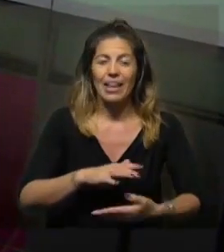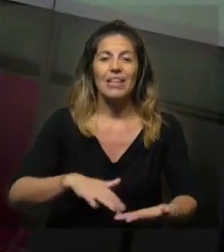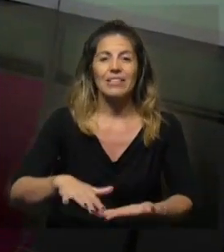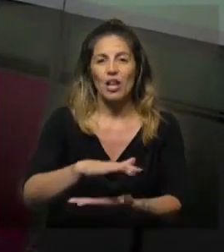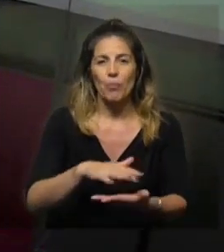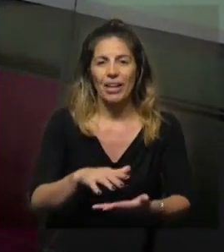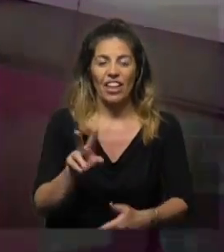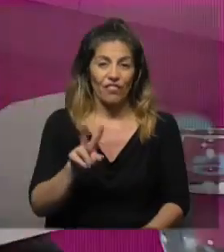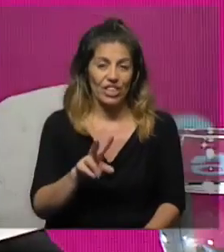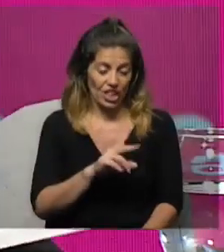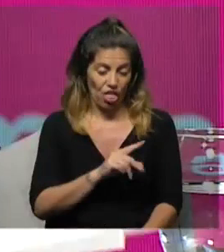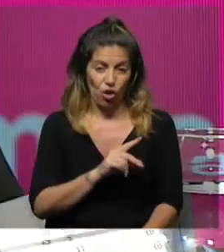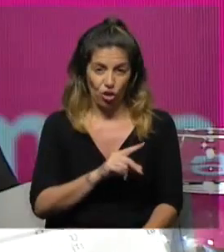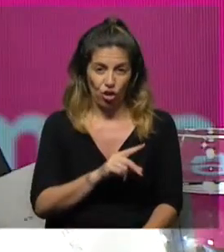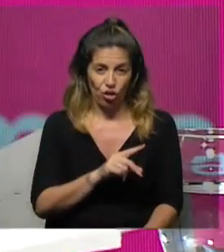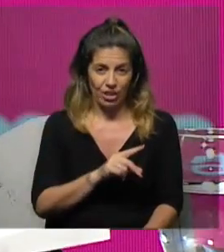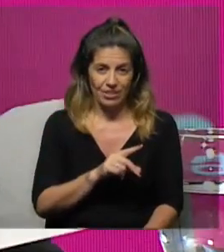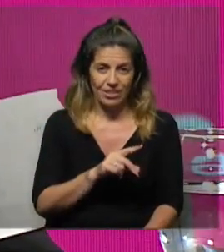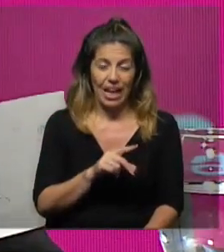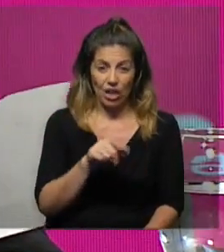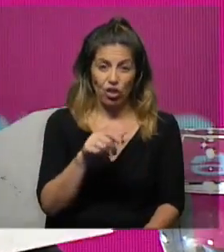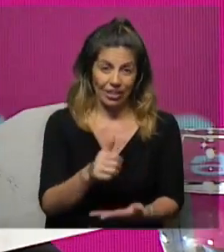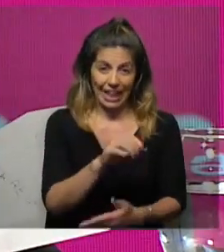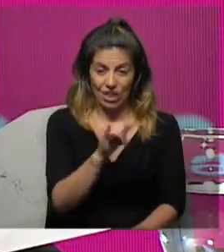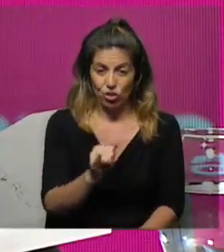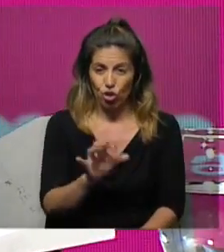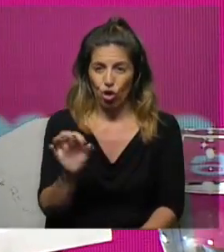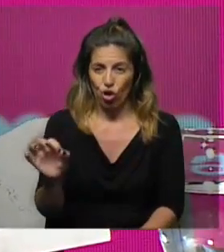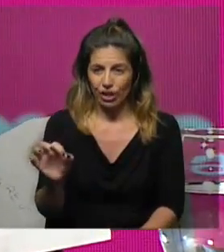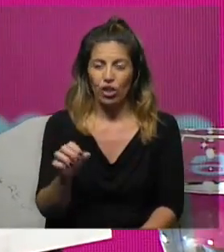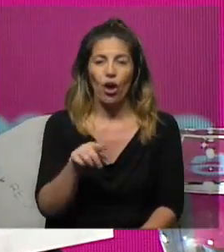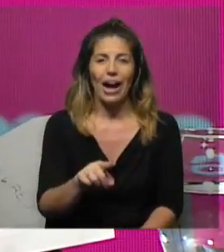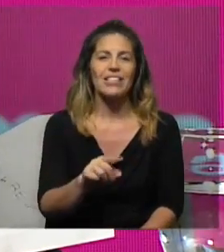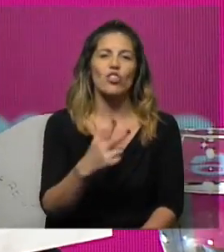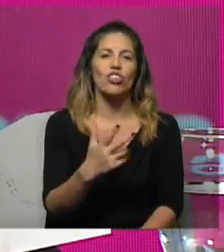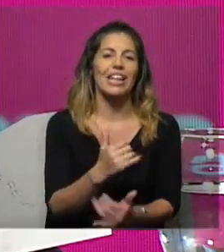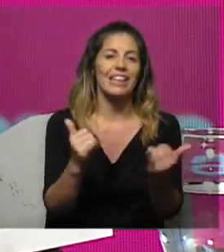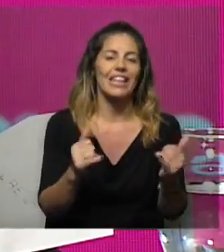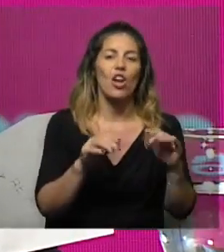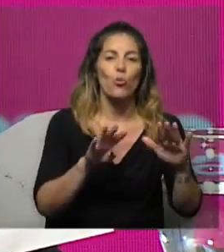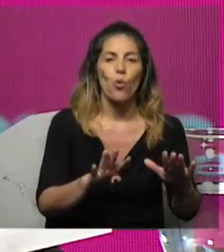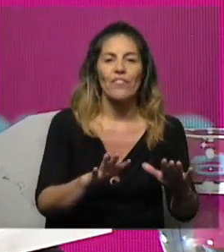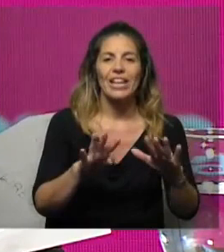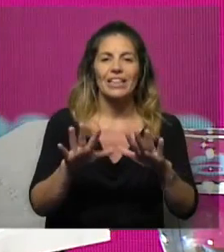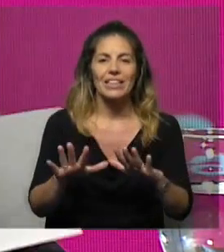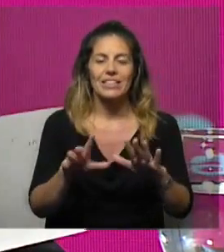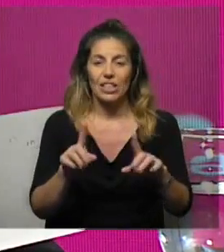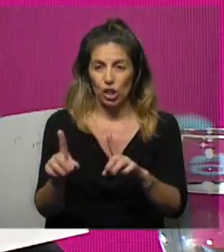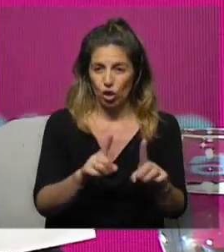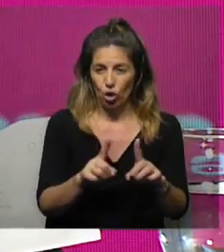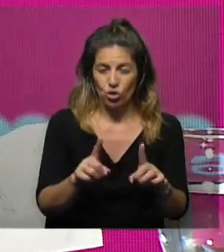de Villa Dolores donde está el Planetario y el zoológico este eso va a ser también Durante los tres días nueve diez y once de doce